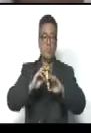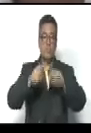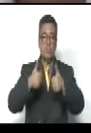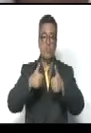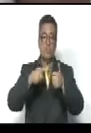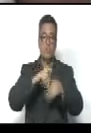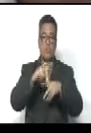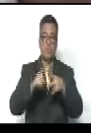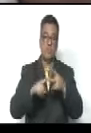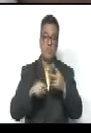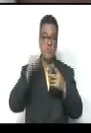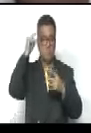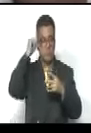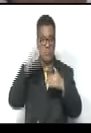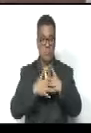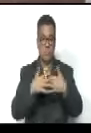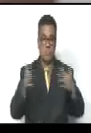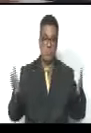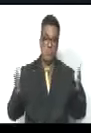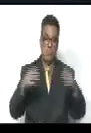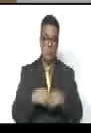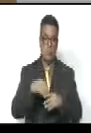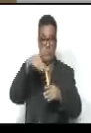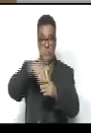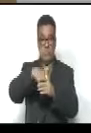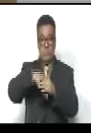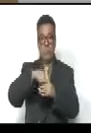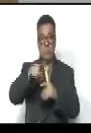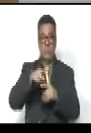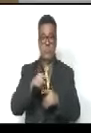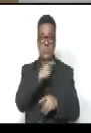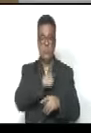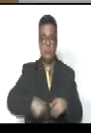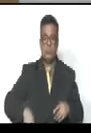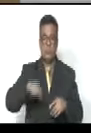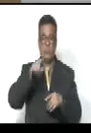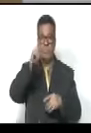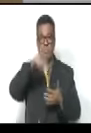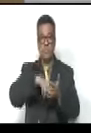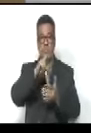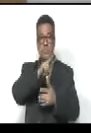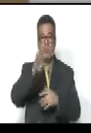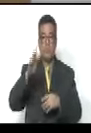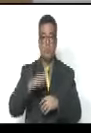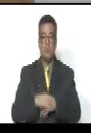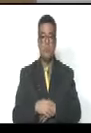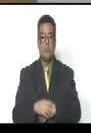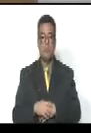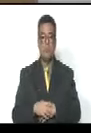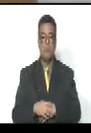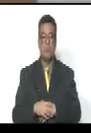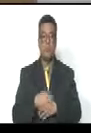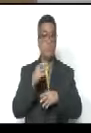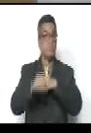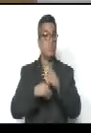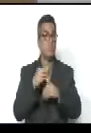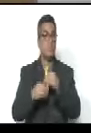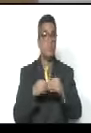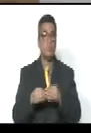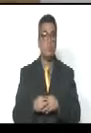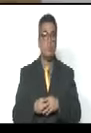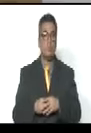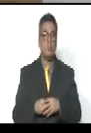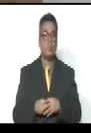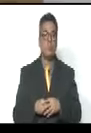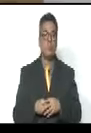principios generales, calendario y ampliación de garantías electorales de la elección presidencial 2024. Llevar lo